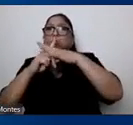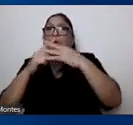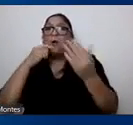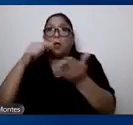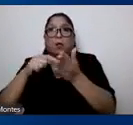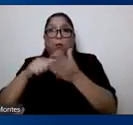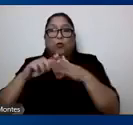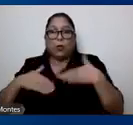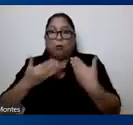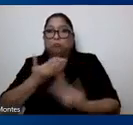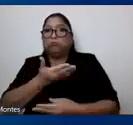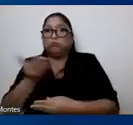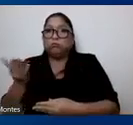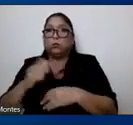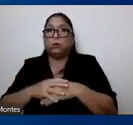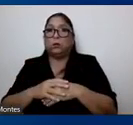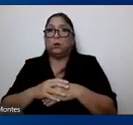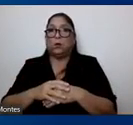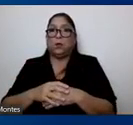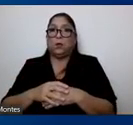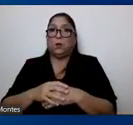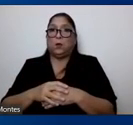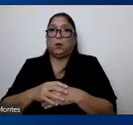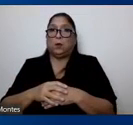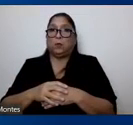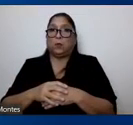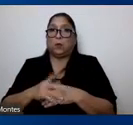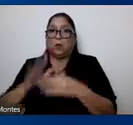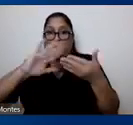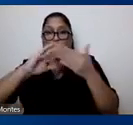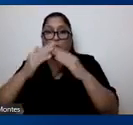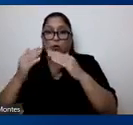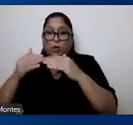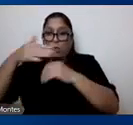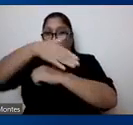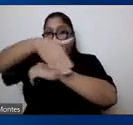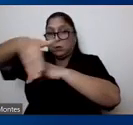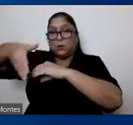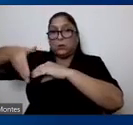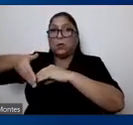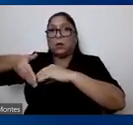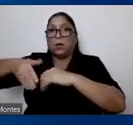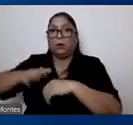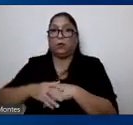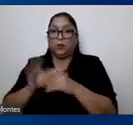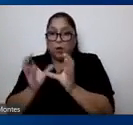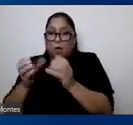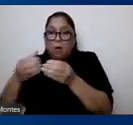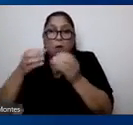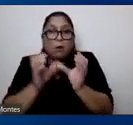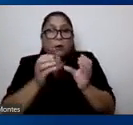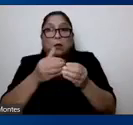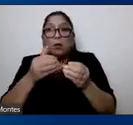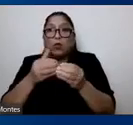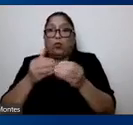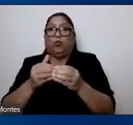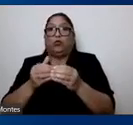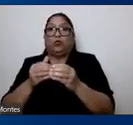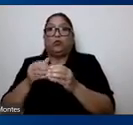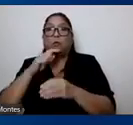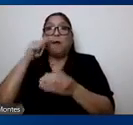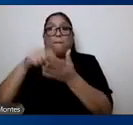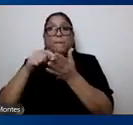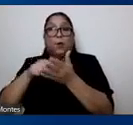dar entre comunidades colindantes, ¿no? Los vigiatos, entre delitos menores, pero aquí